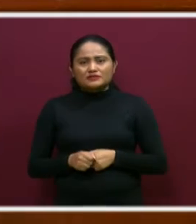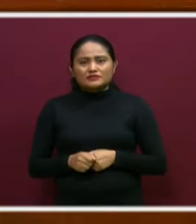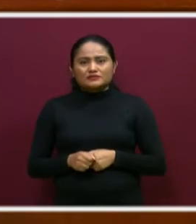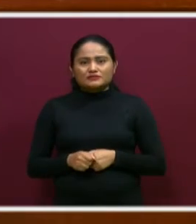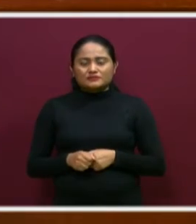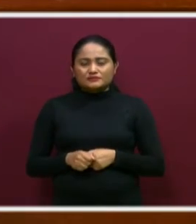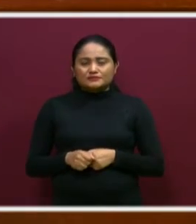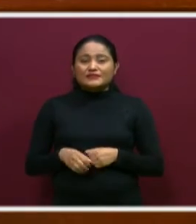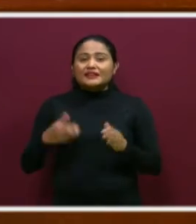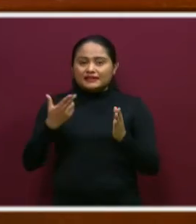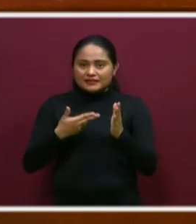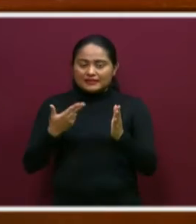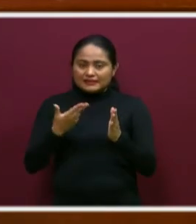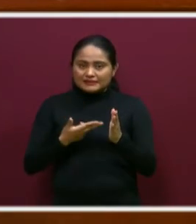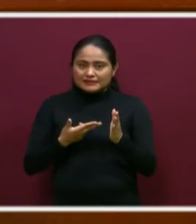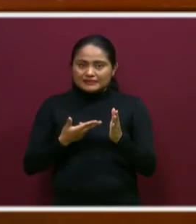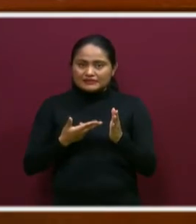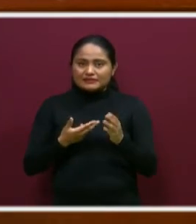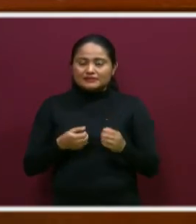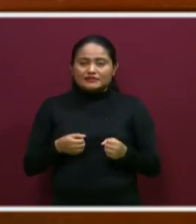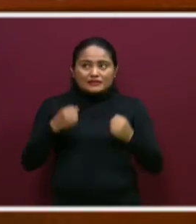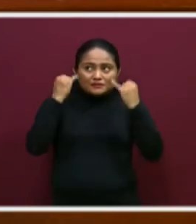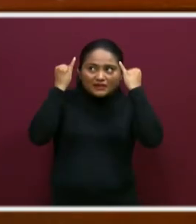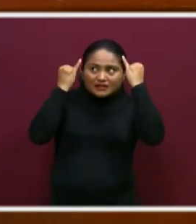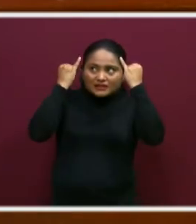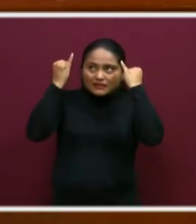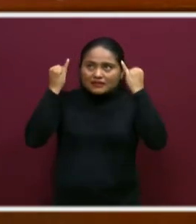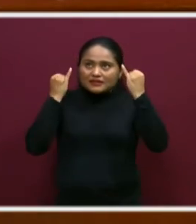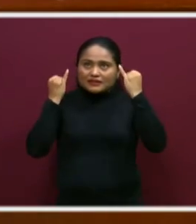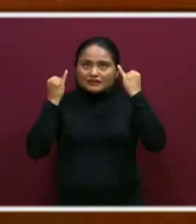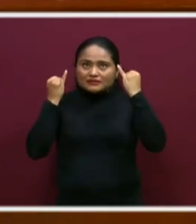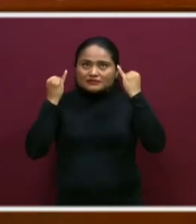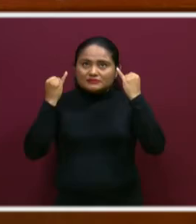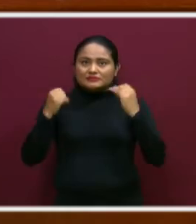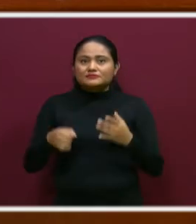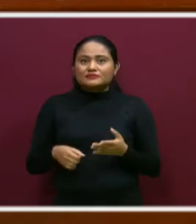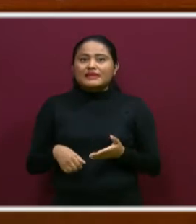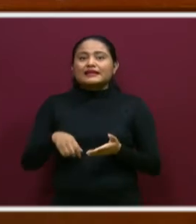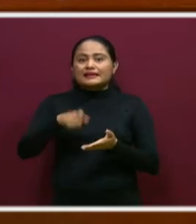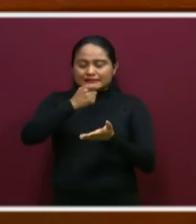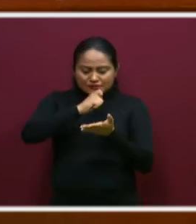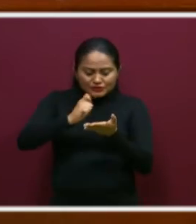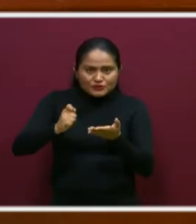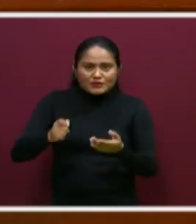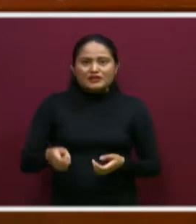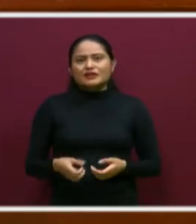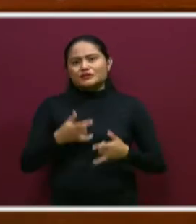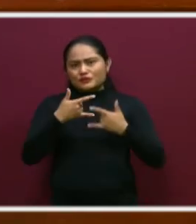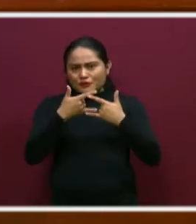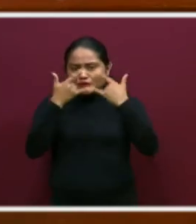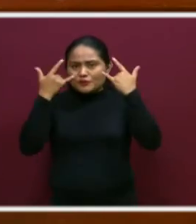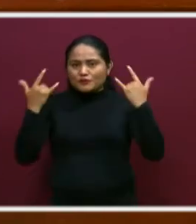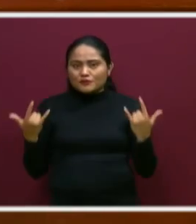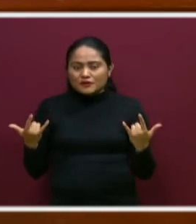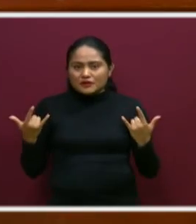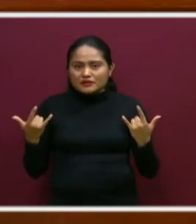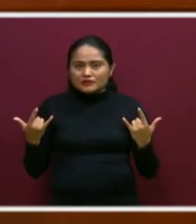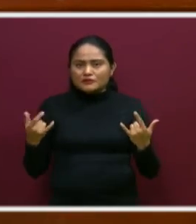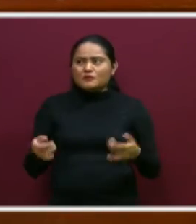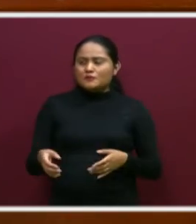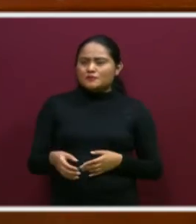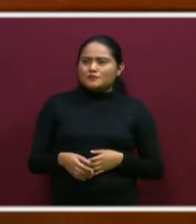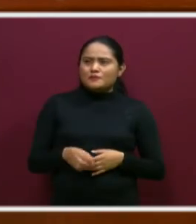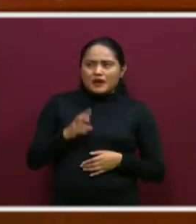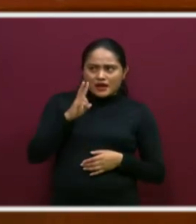creatividad a través del cuento que es como esta estrategia a través de reconocer estas cuestiones en la mediación